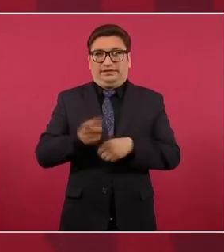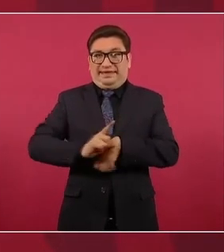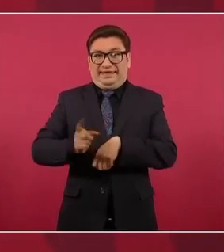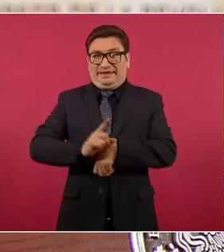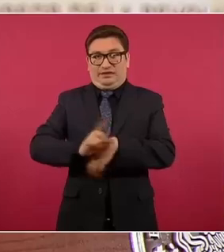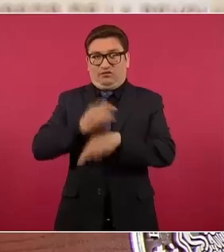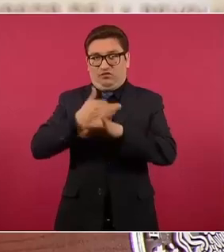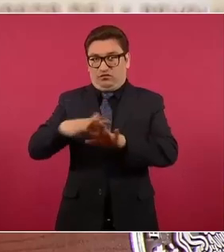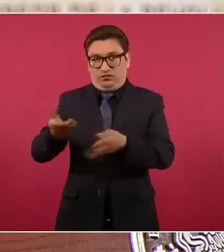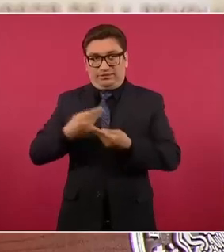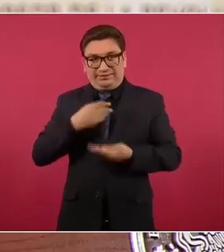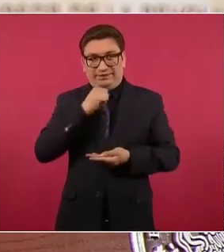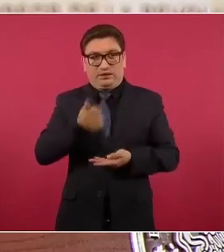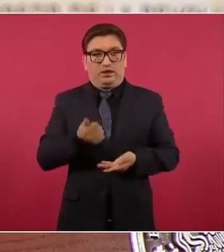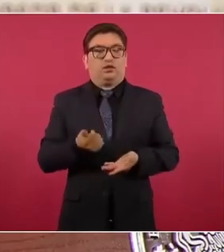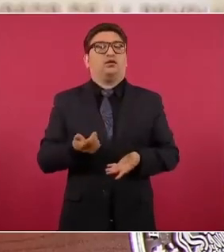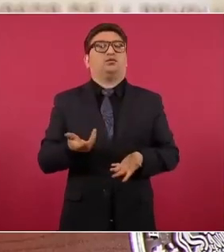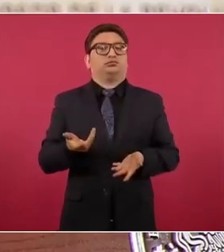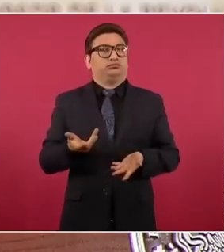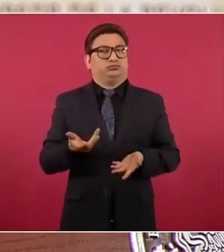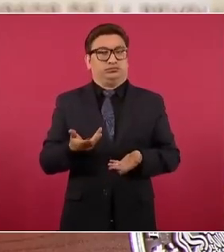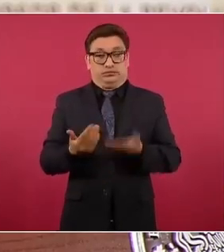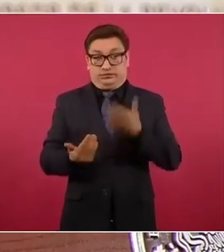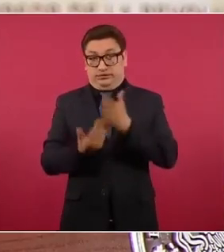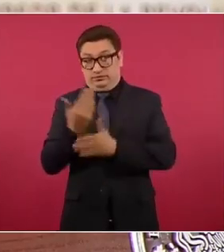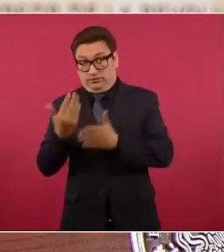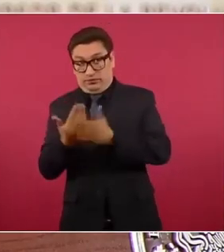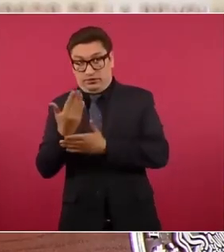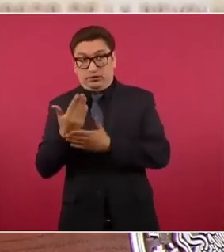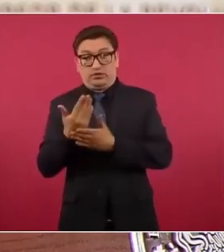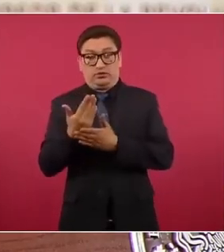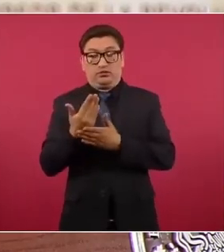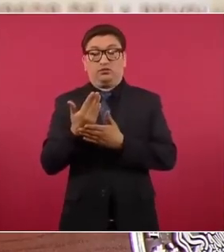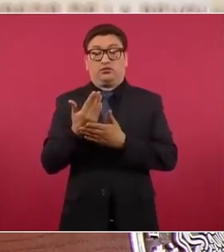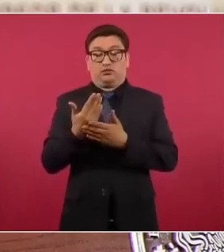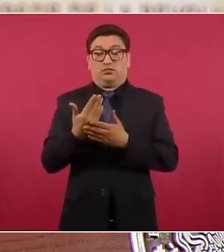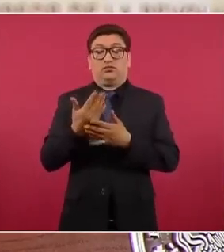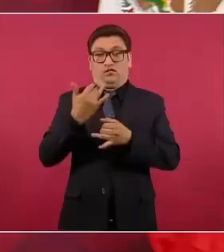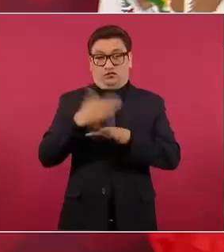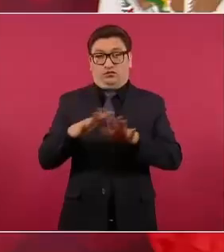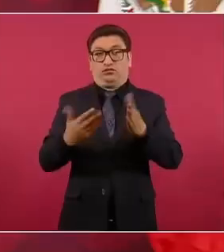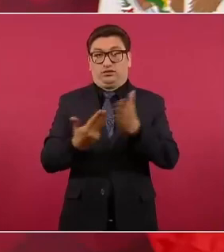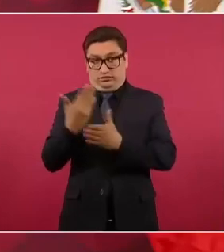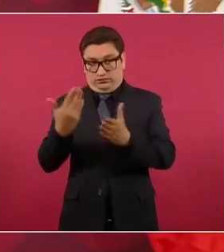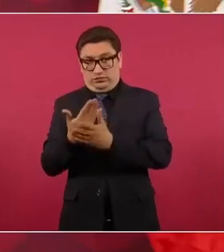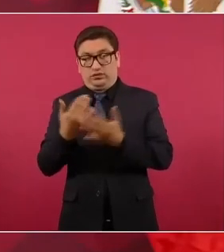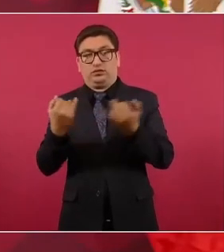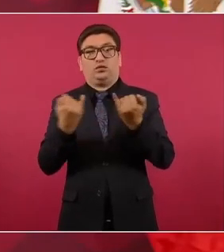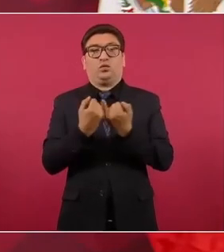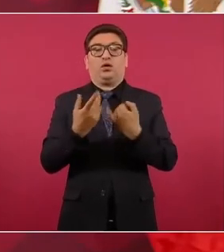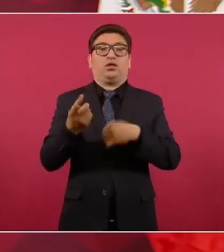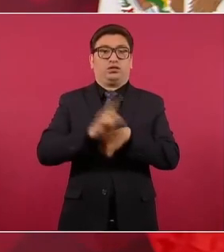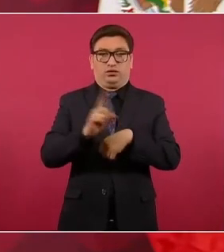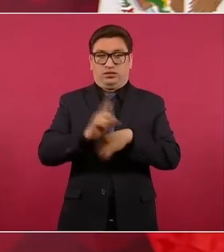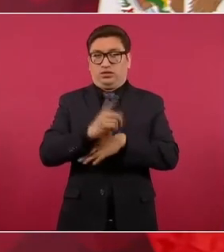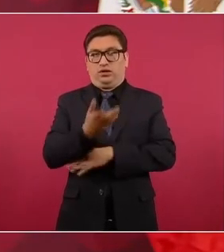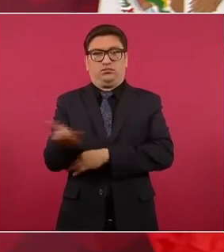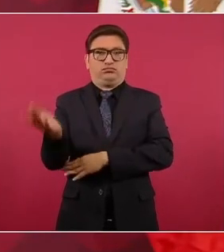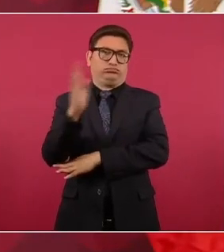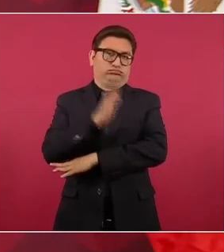diaria, y no solo es la de la mañana, sino estoy constantemente todo el día recibiendo